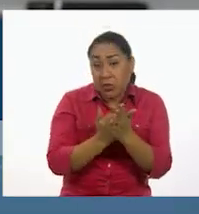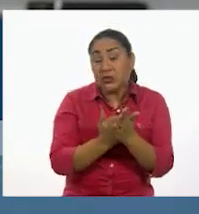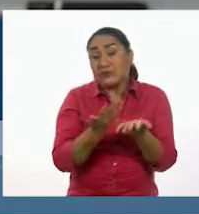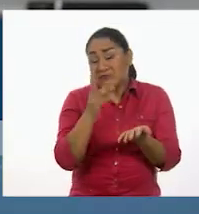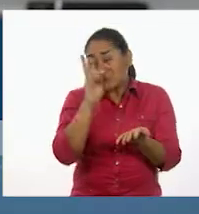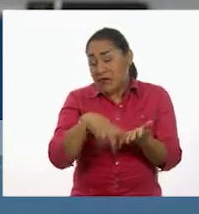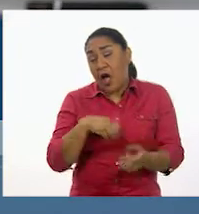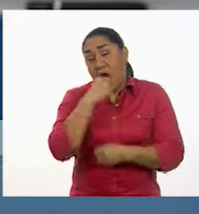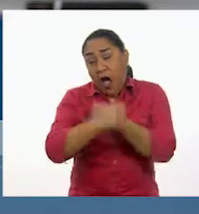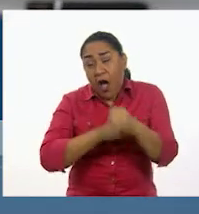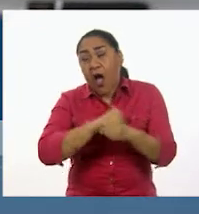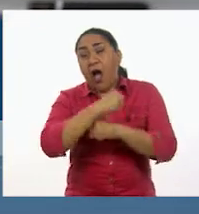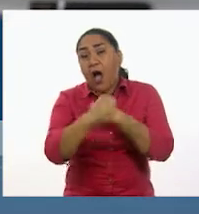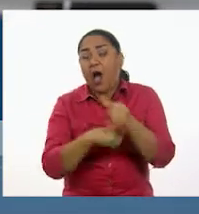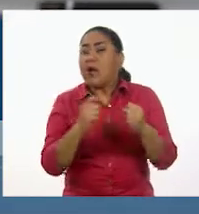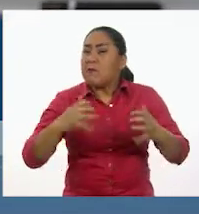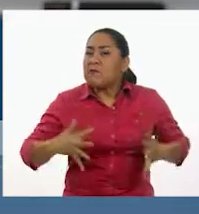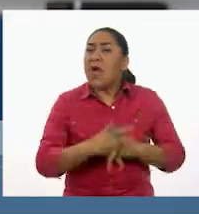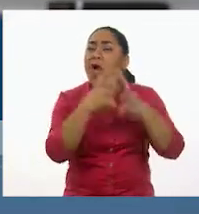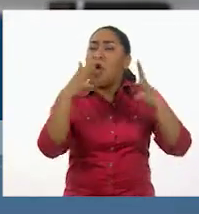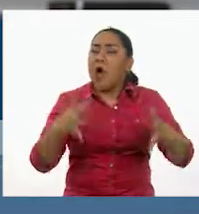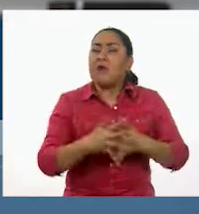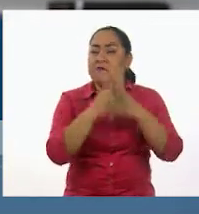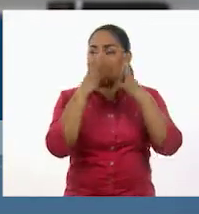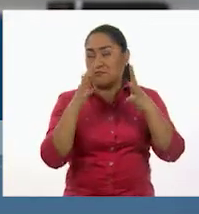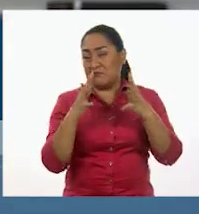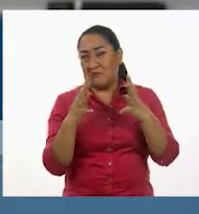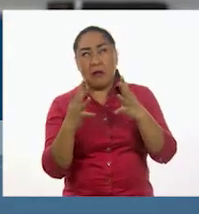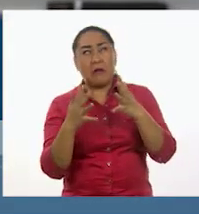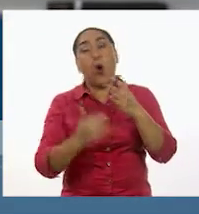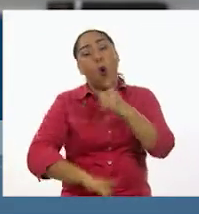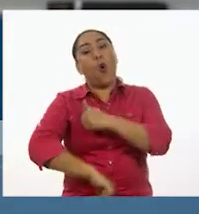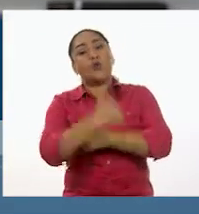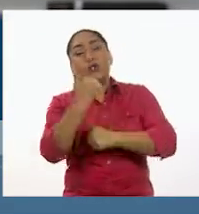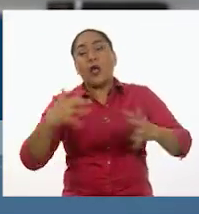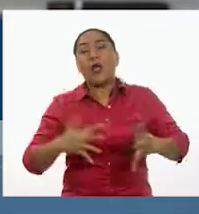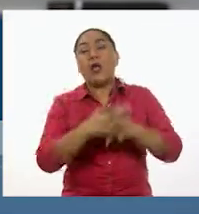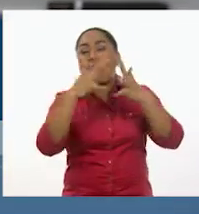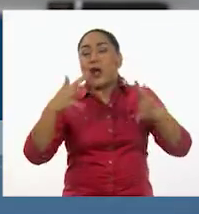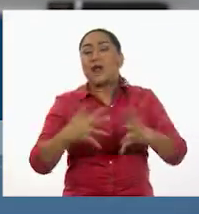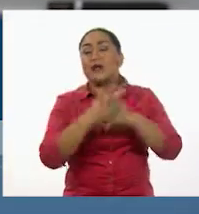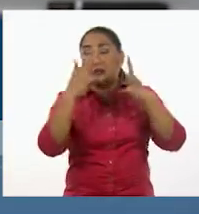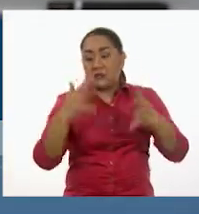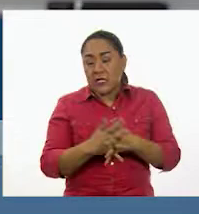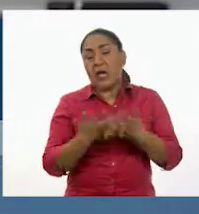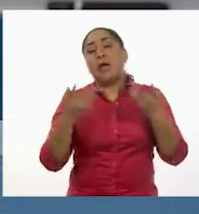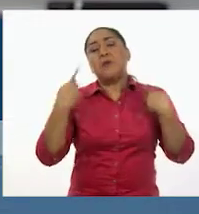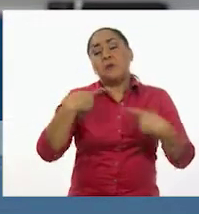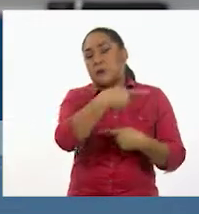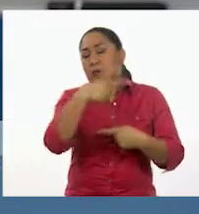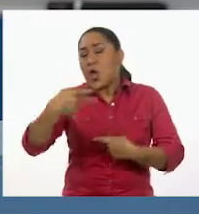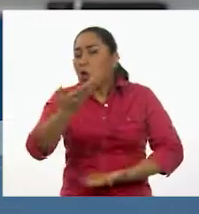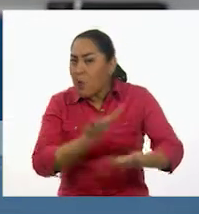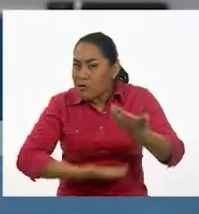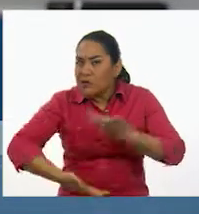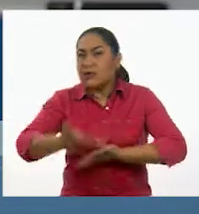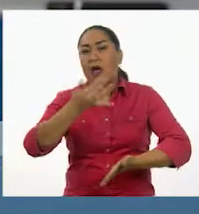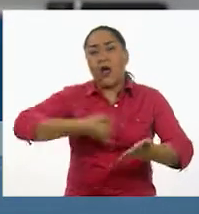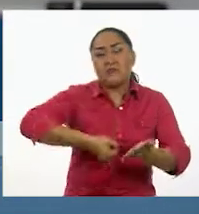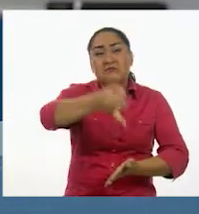fueron muchos años de guerra. 11 para ser exacto. Y muchos comerciantes y agricultores